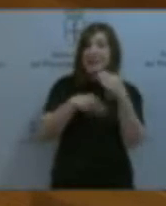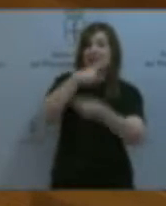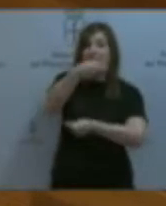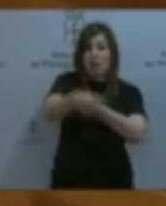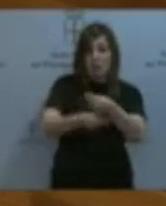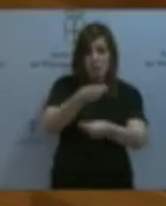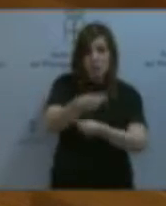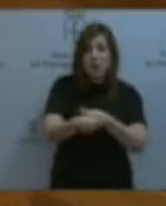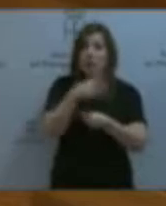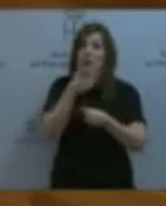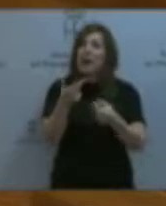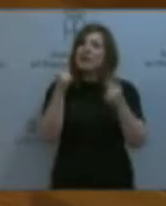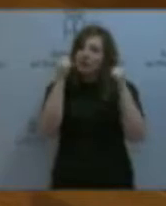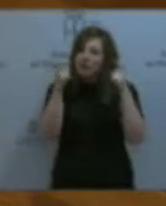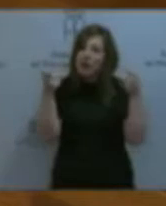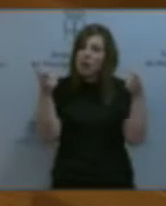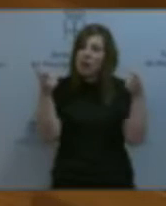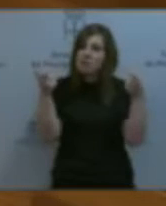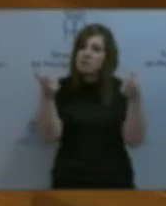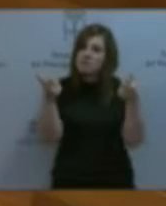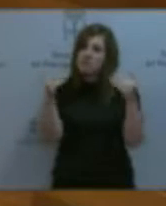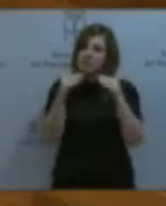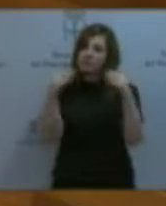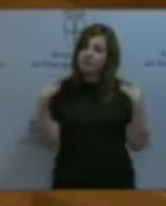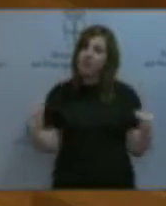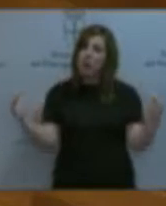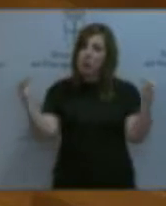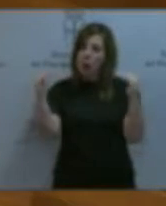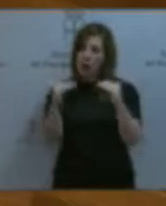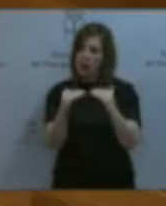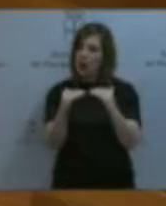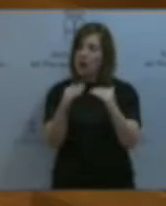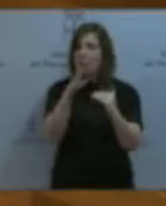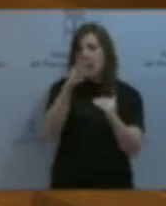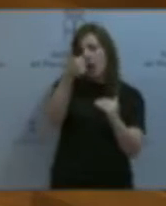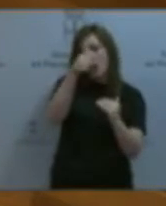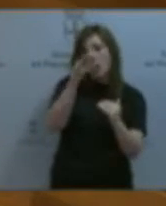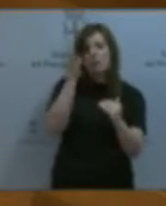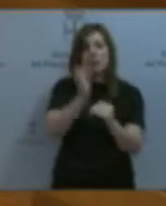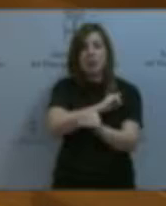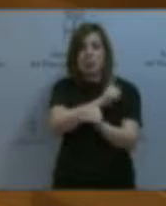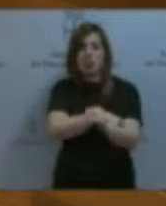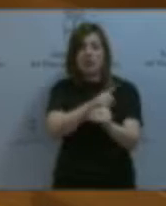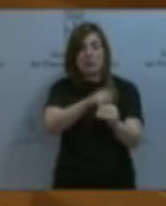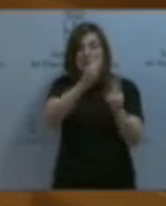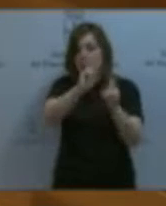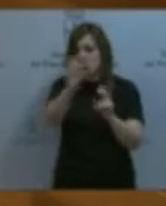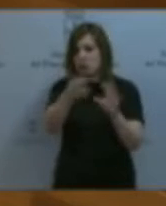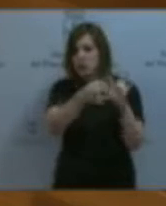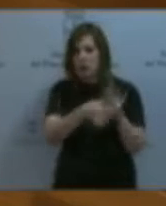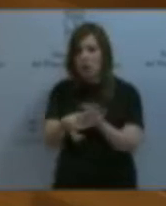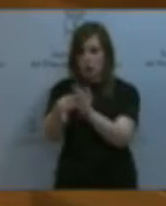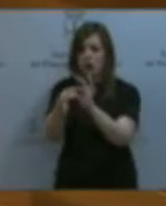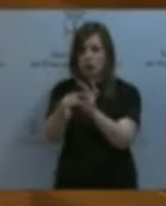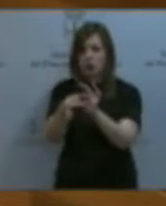para aminorar esa brecha en la práctica del deporte y otras cuestiones relacionadas, me temo que también